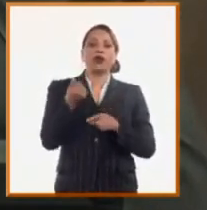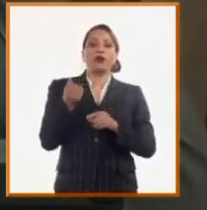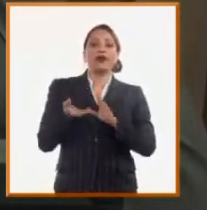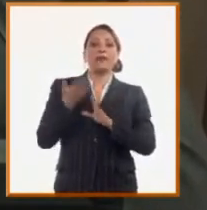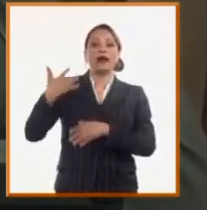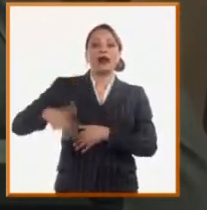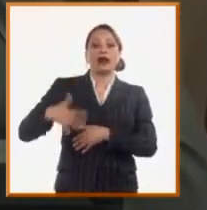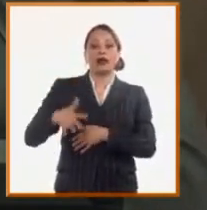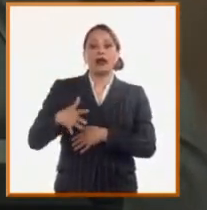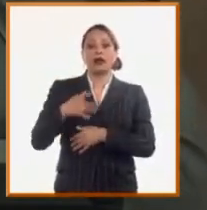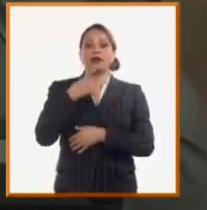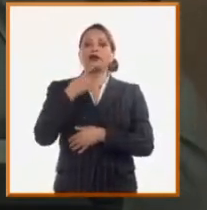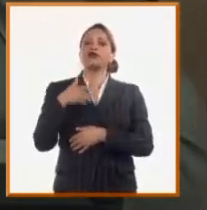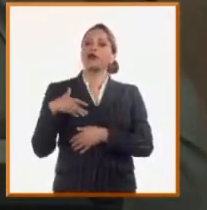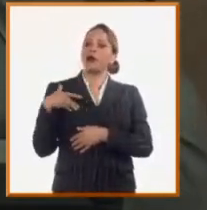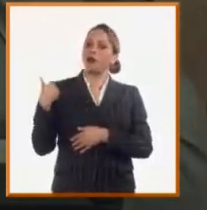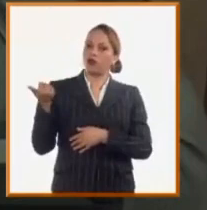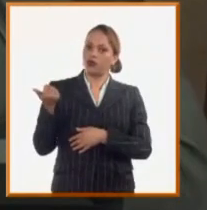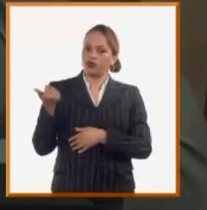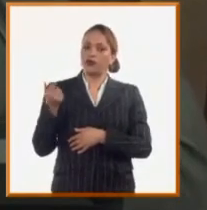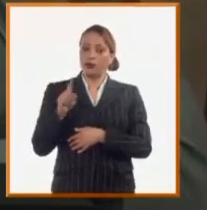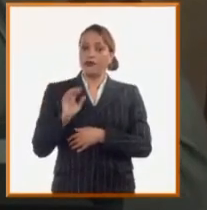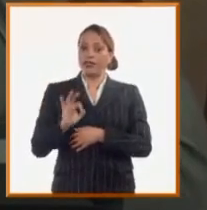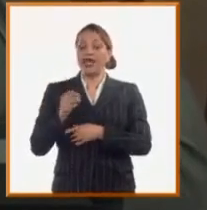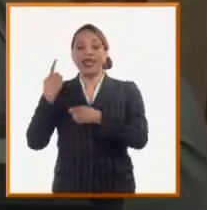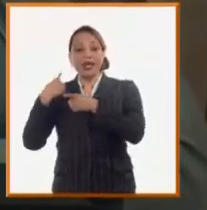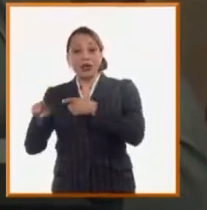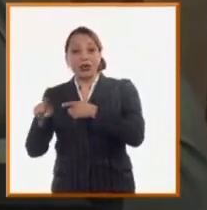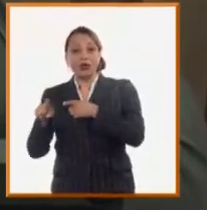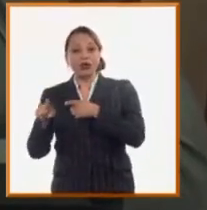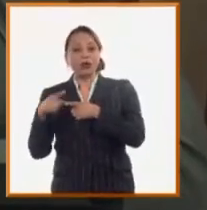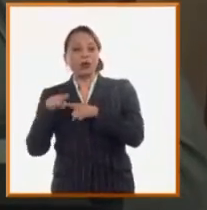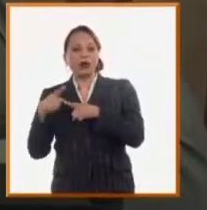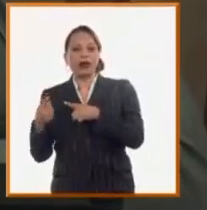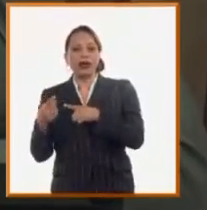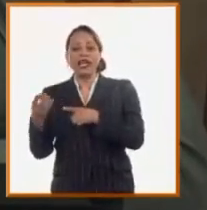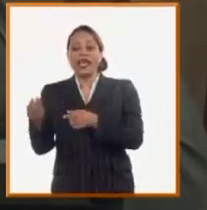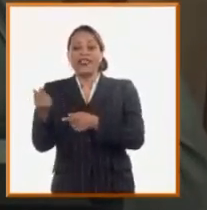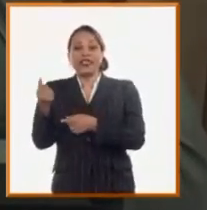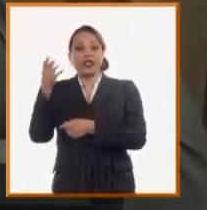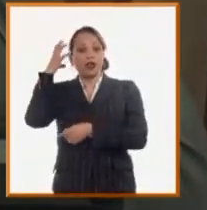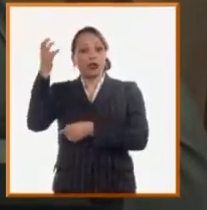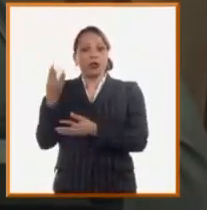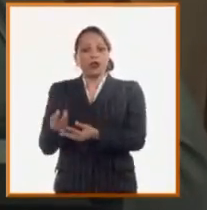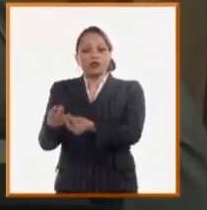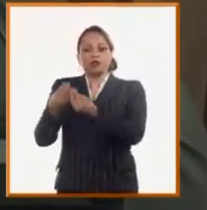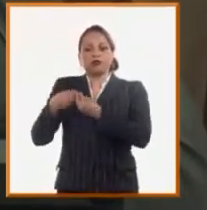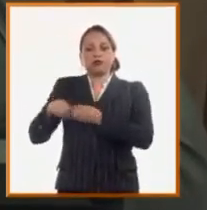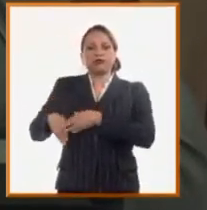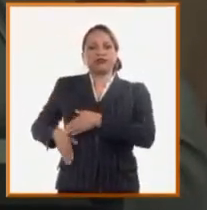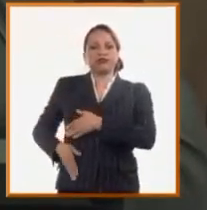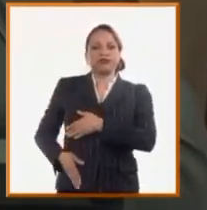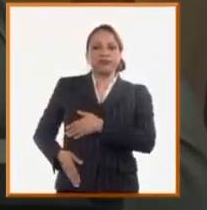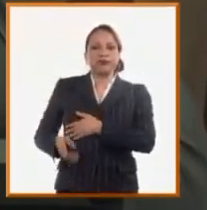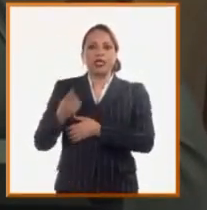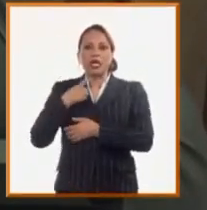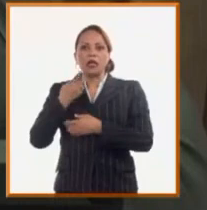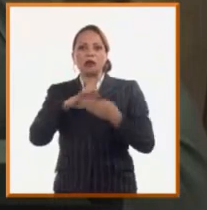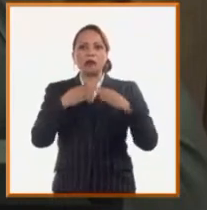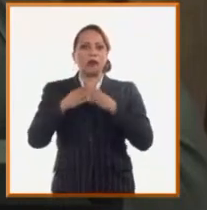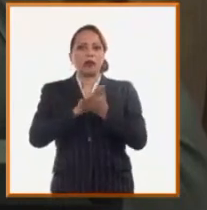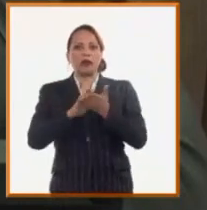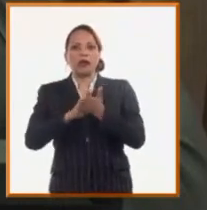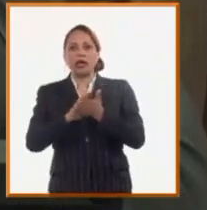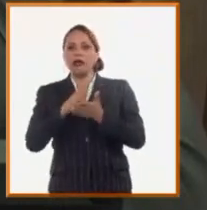de lo que debía cobrar, que es un abuso. Pero el otro cogió el dinero del Estado y sin ninguna discusión, sin ninguna contraparte,